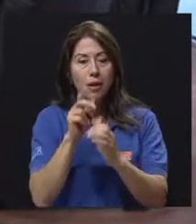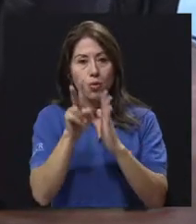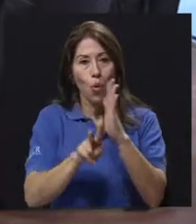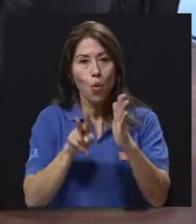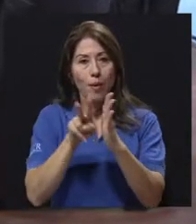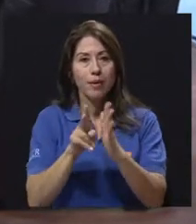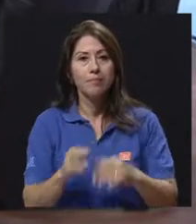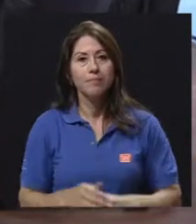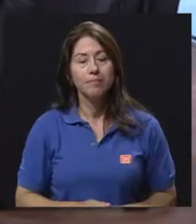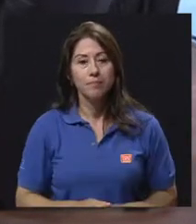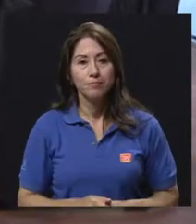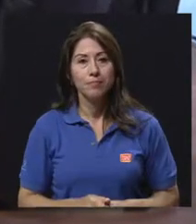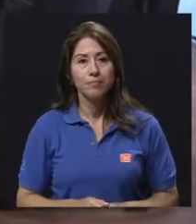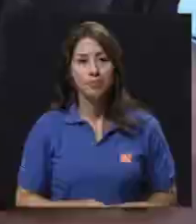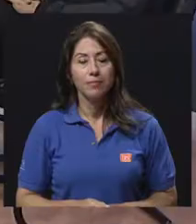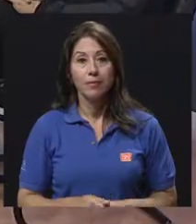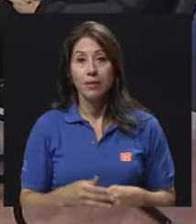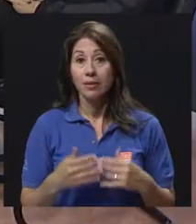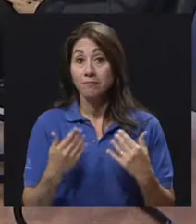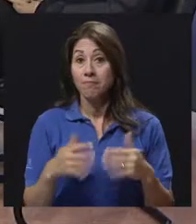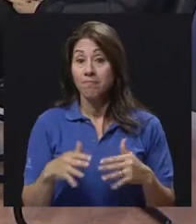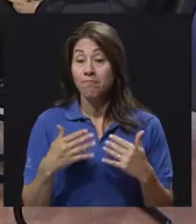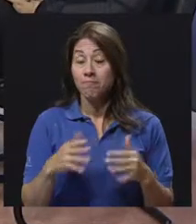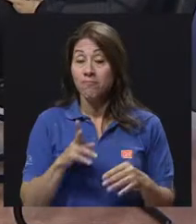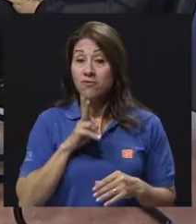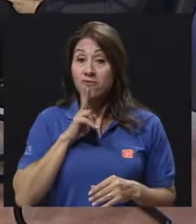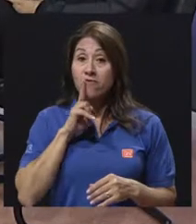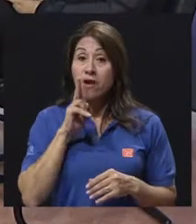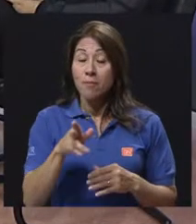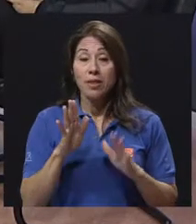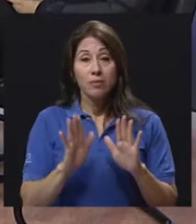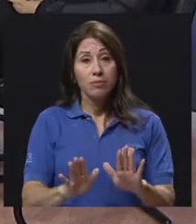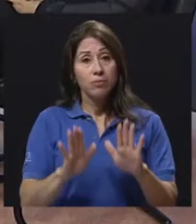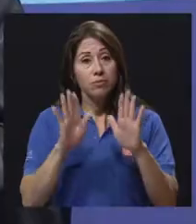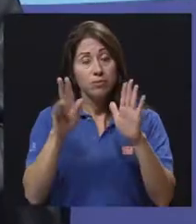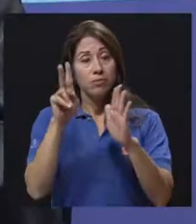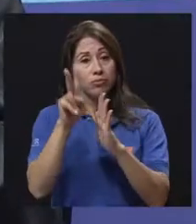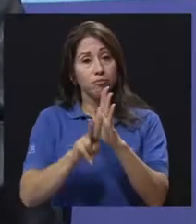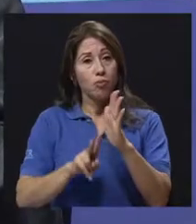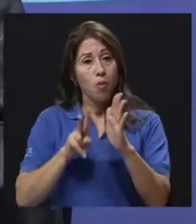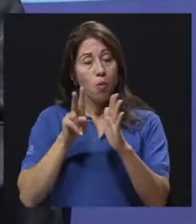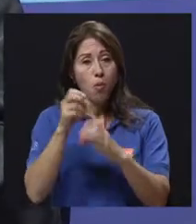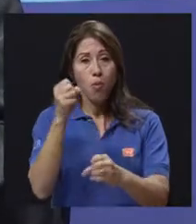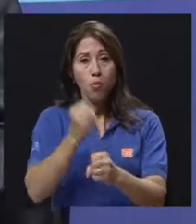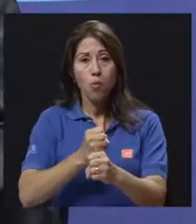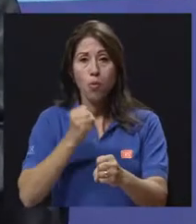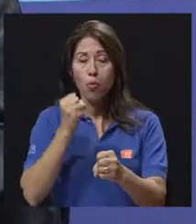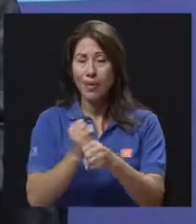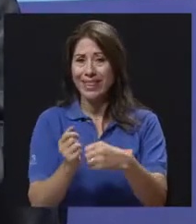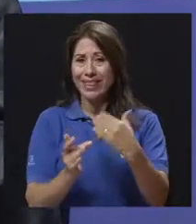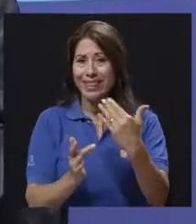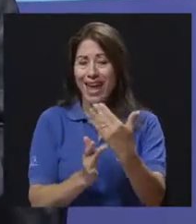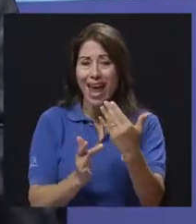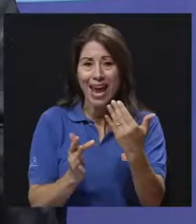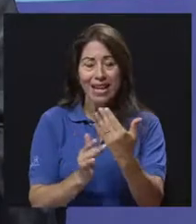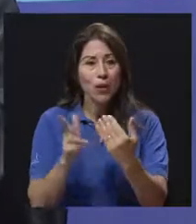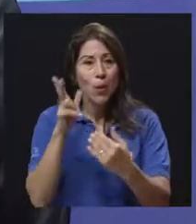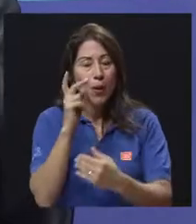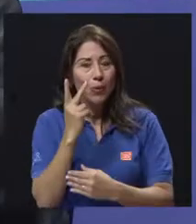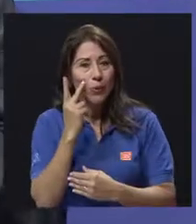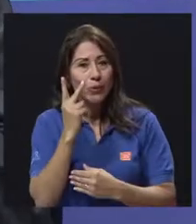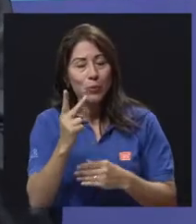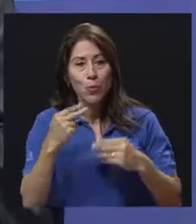documental. Es una gran, realmente una gran producción en términos técnicos,